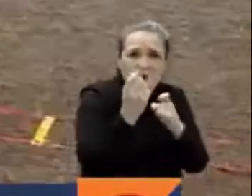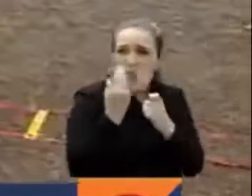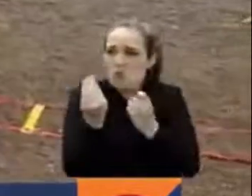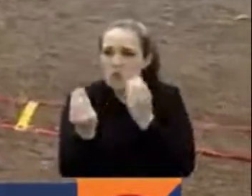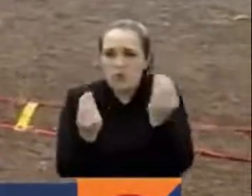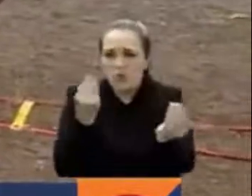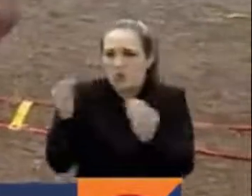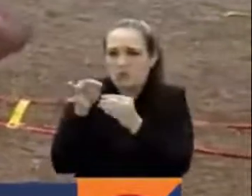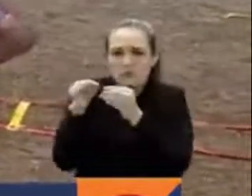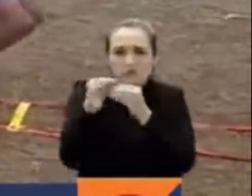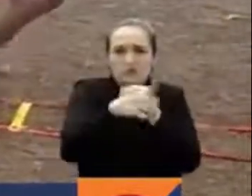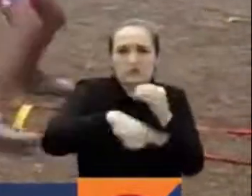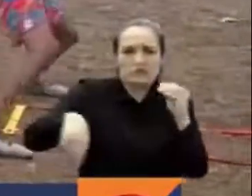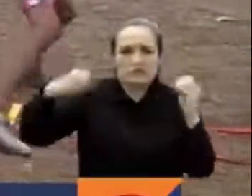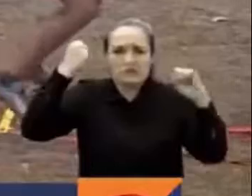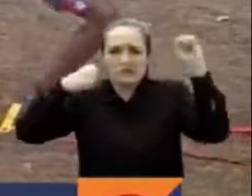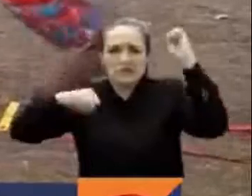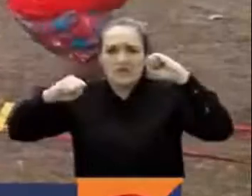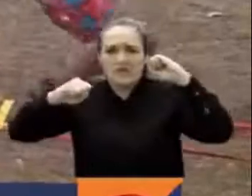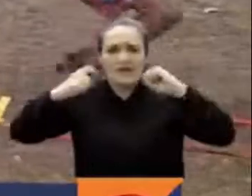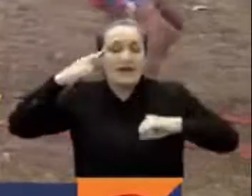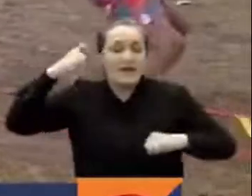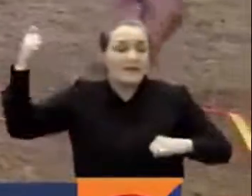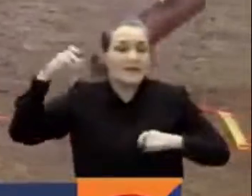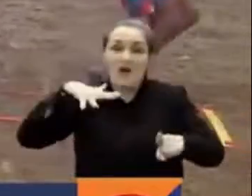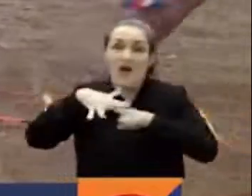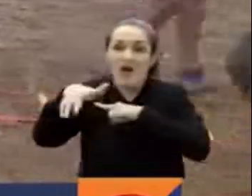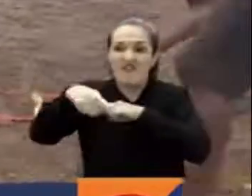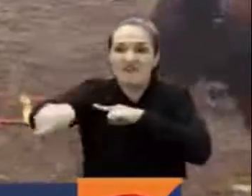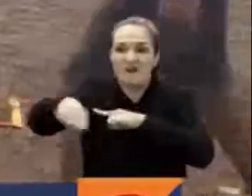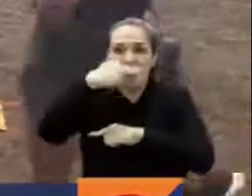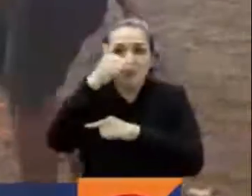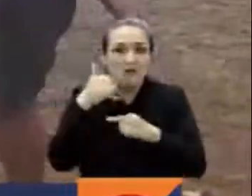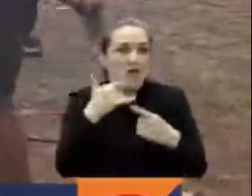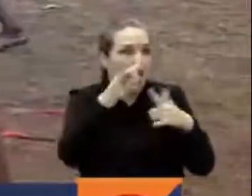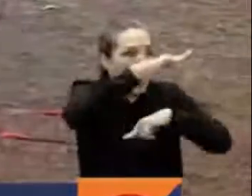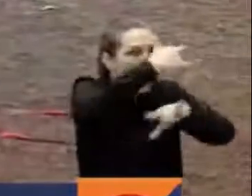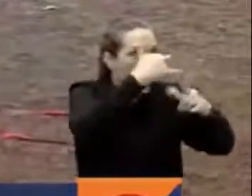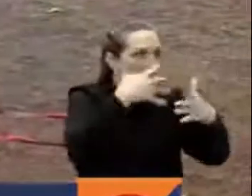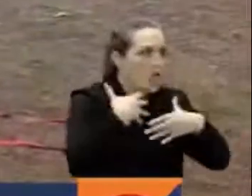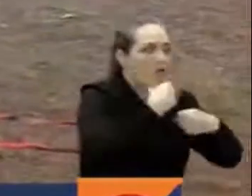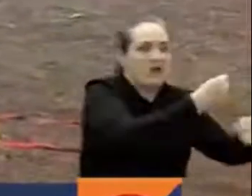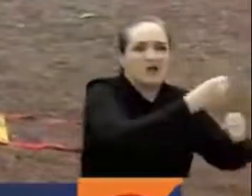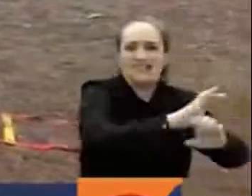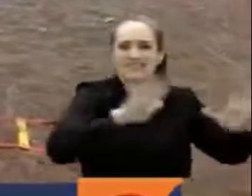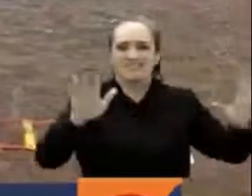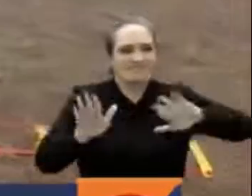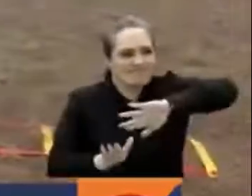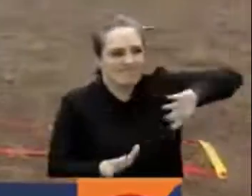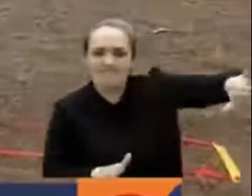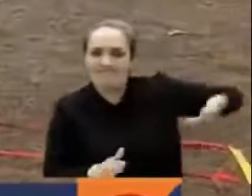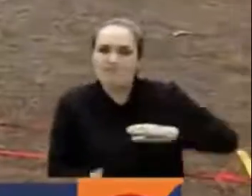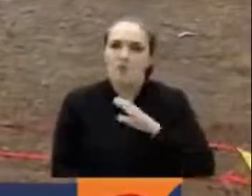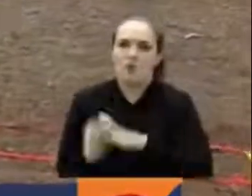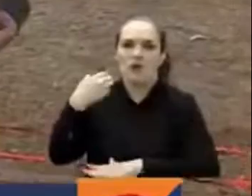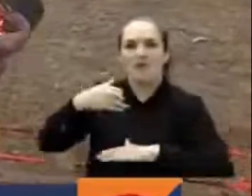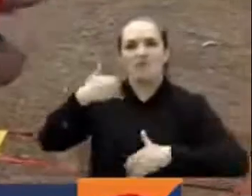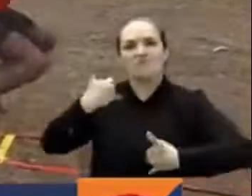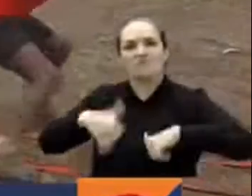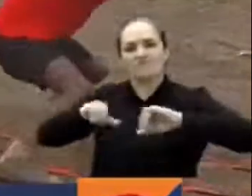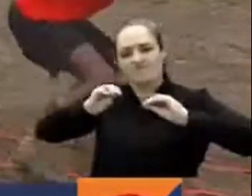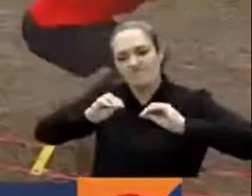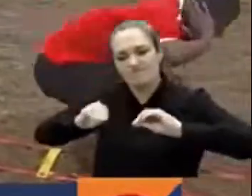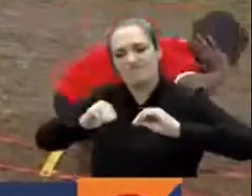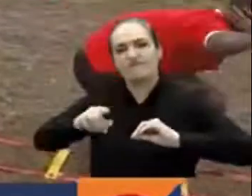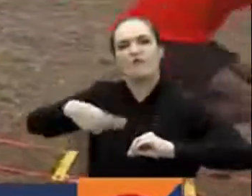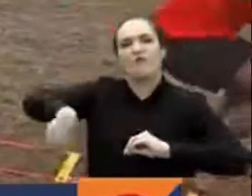este municipio aumentan el riesgo del reclutamiento forzado de menores, esta escuela de formación nace como una alternativa para